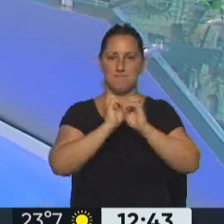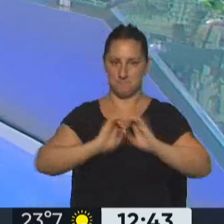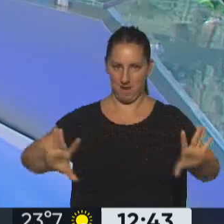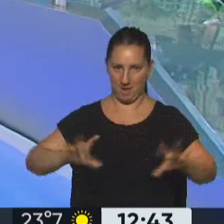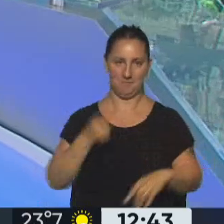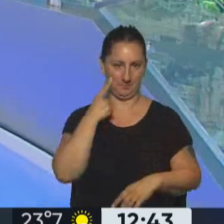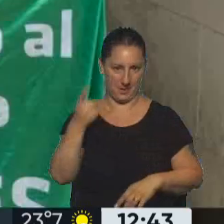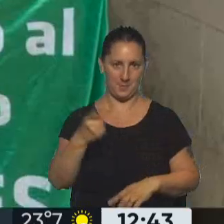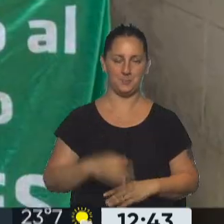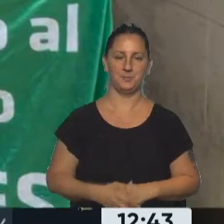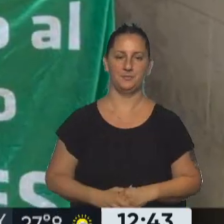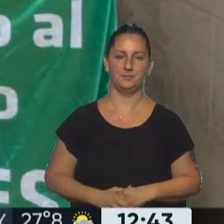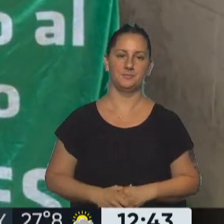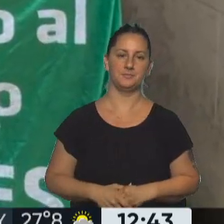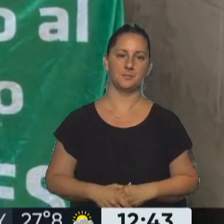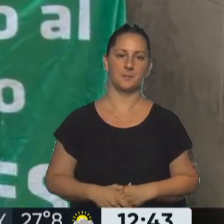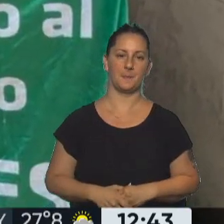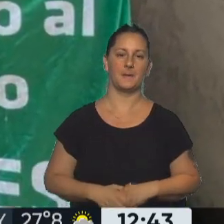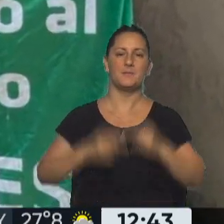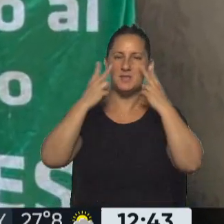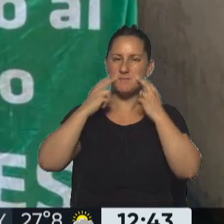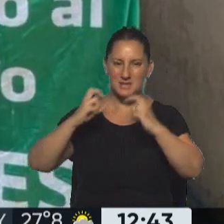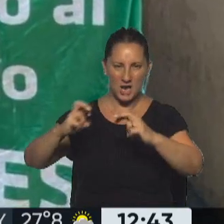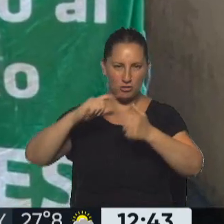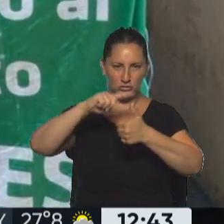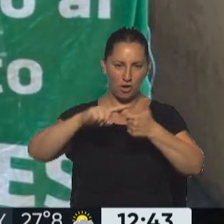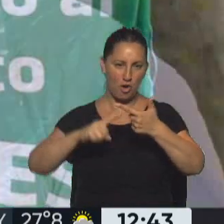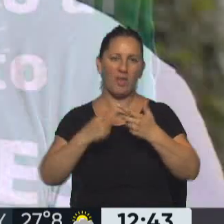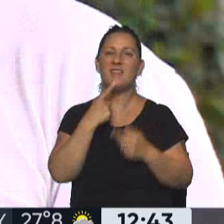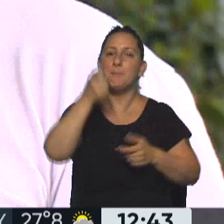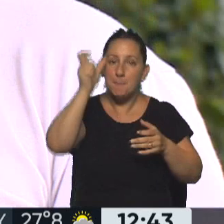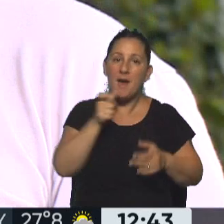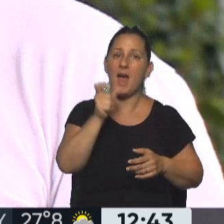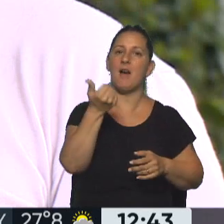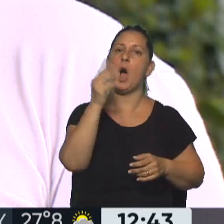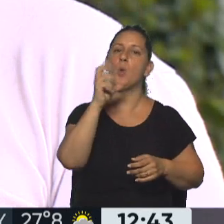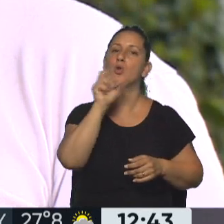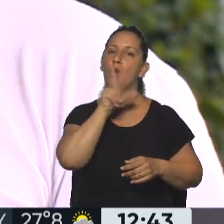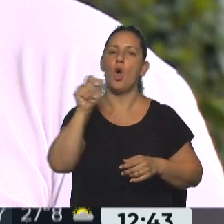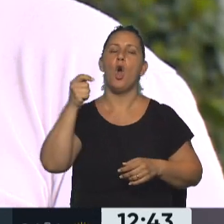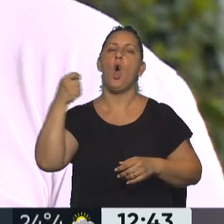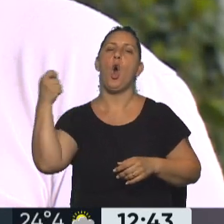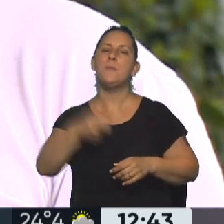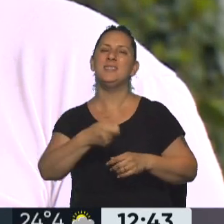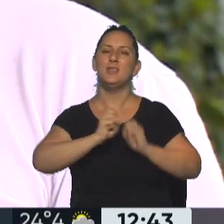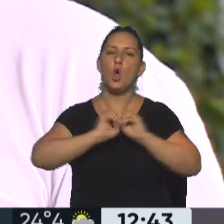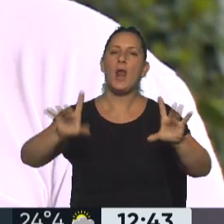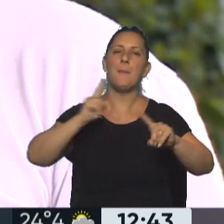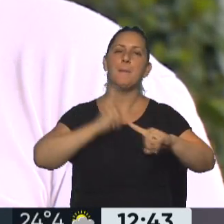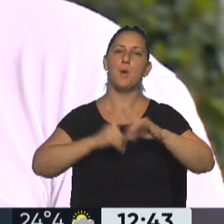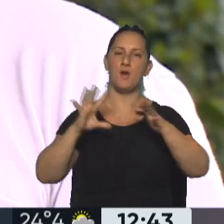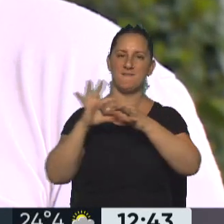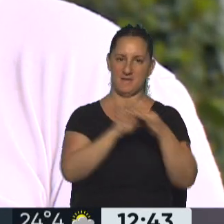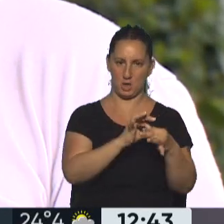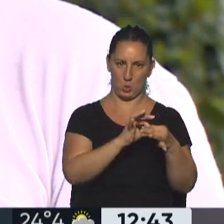escucharlo las causas no dicen aborto dicen homicidio grabado por el vínculo Y eso tiene